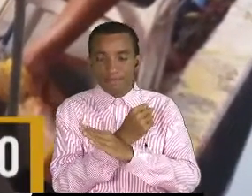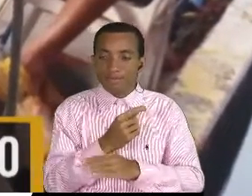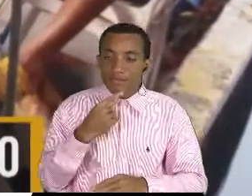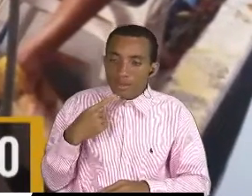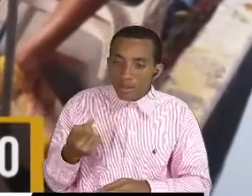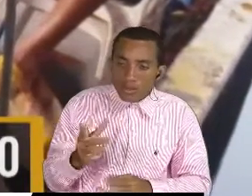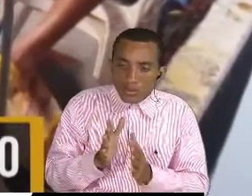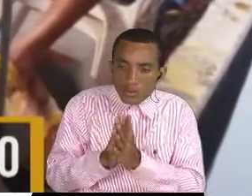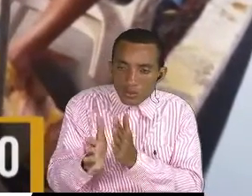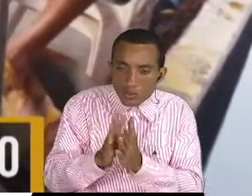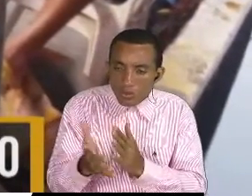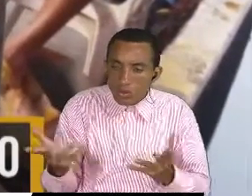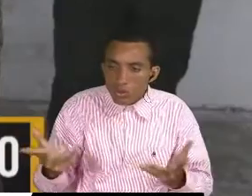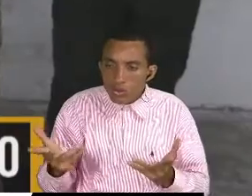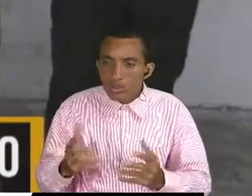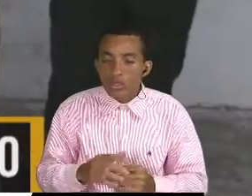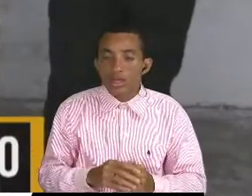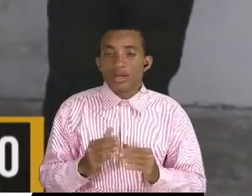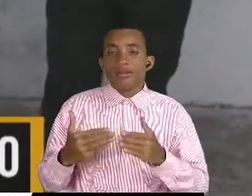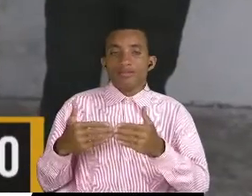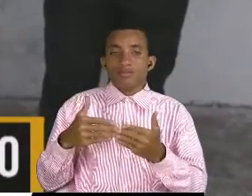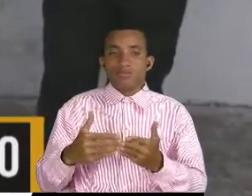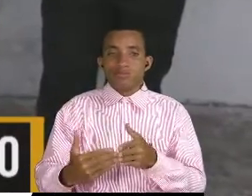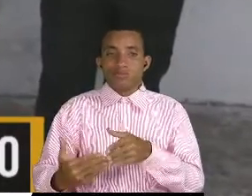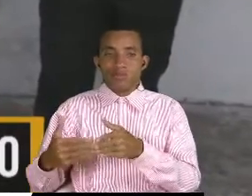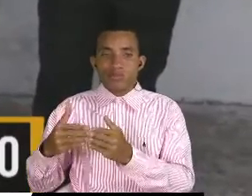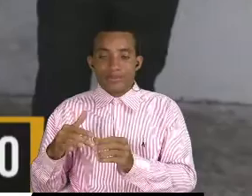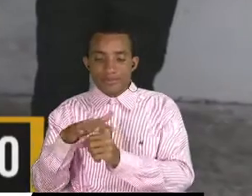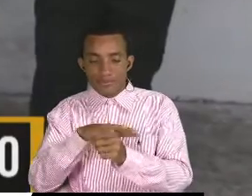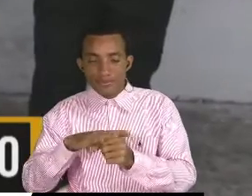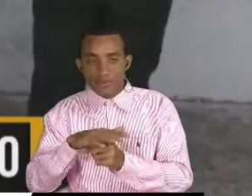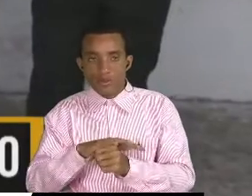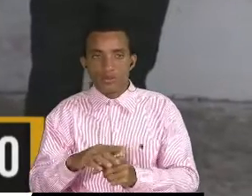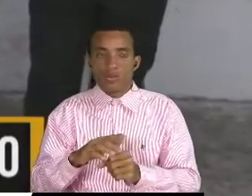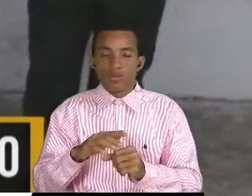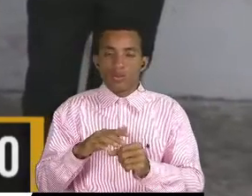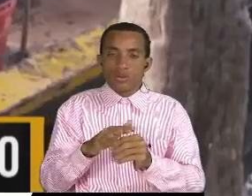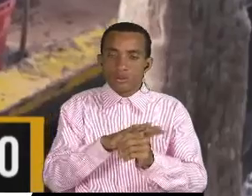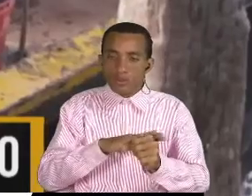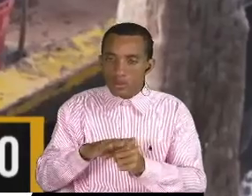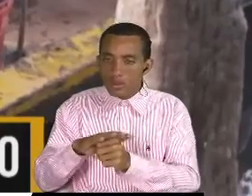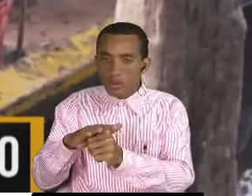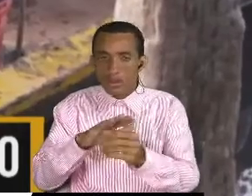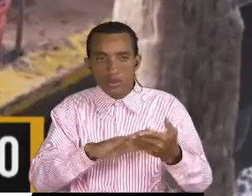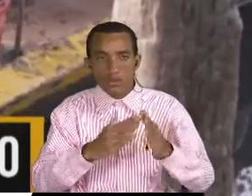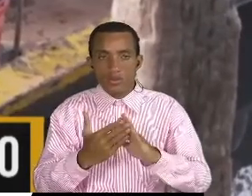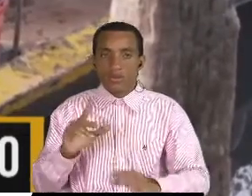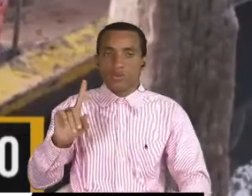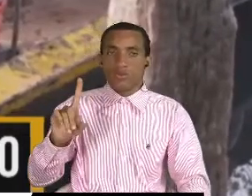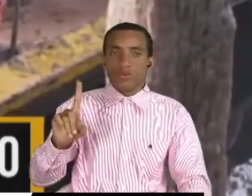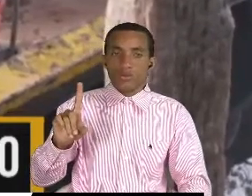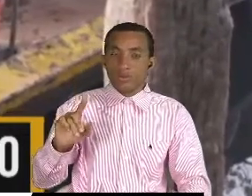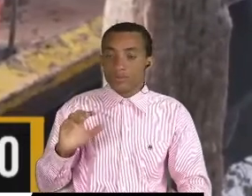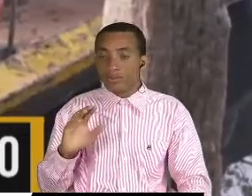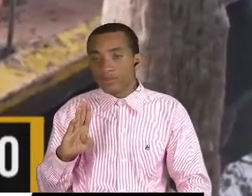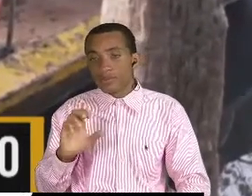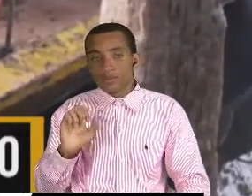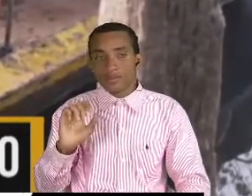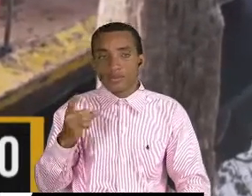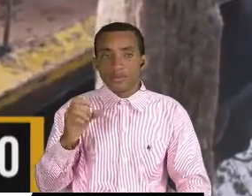en el sector de La Rampa y El Muelle, en la Comuna 1 de la ciudad. Productos como el bagre, boca chico y blanquillo